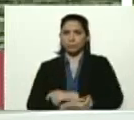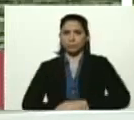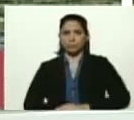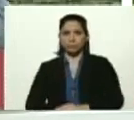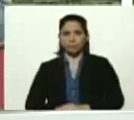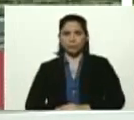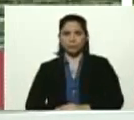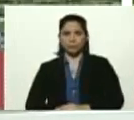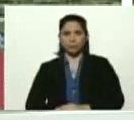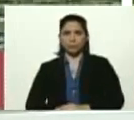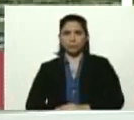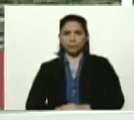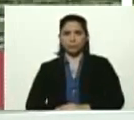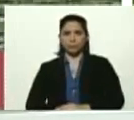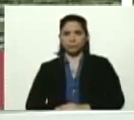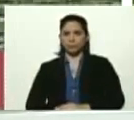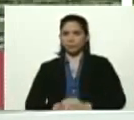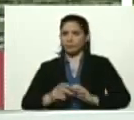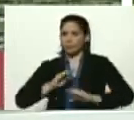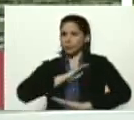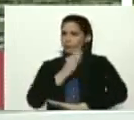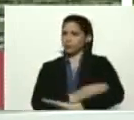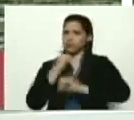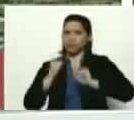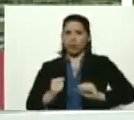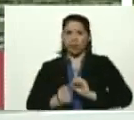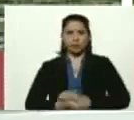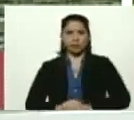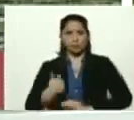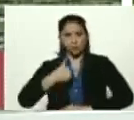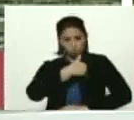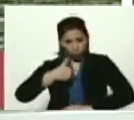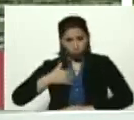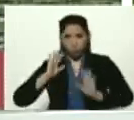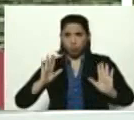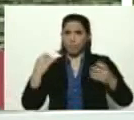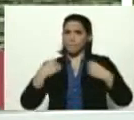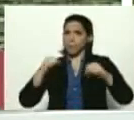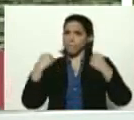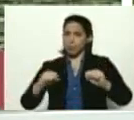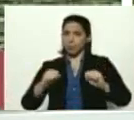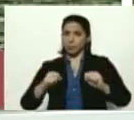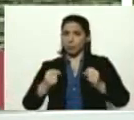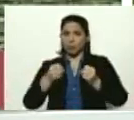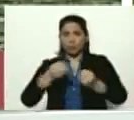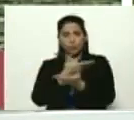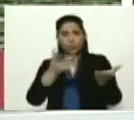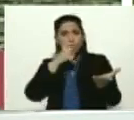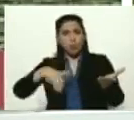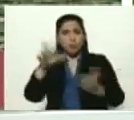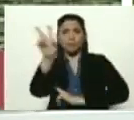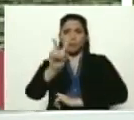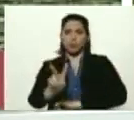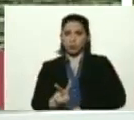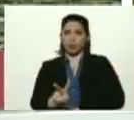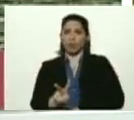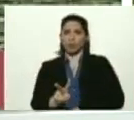radicales, drásticas. Quiero preparar a los venezolanos y venezolanas